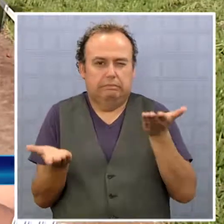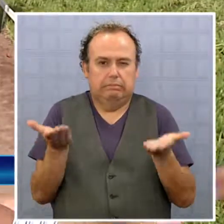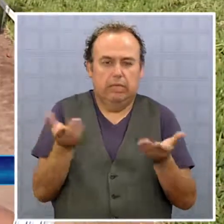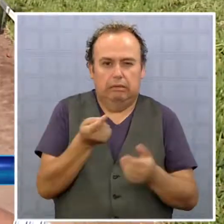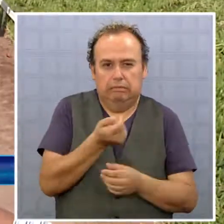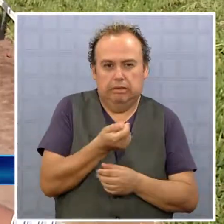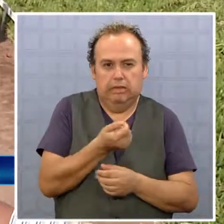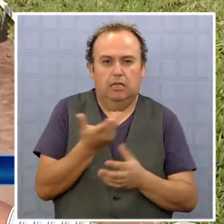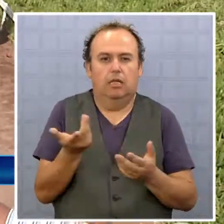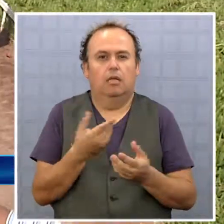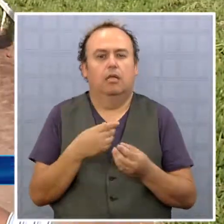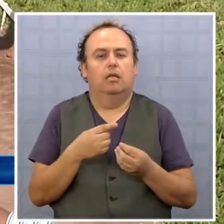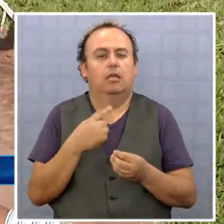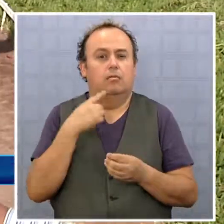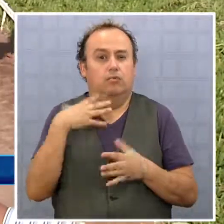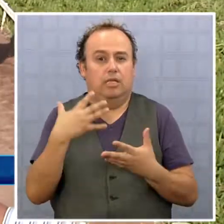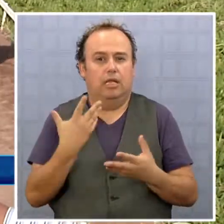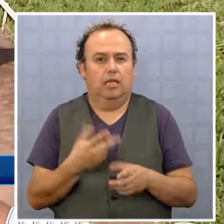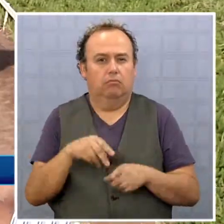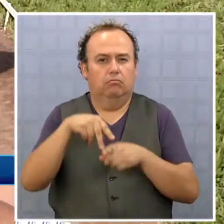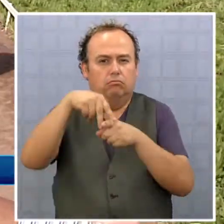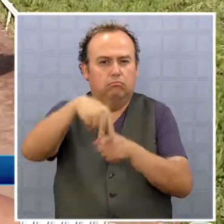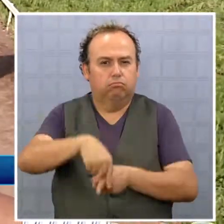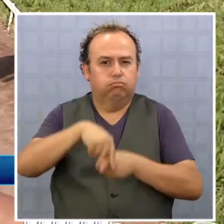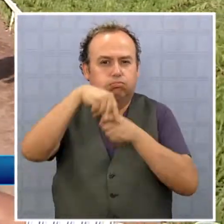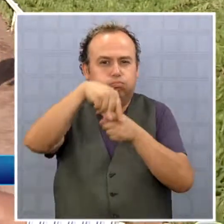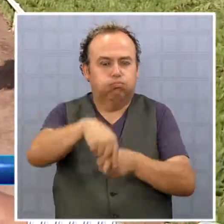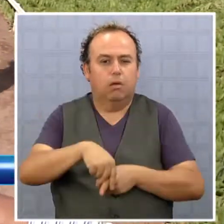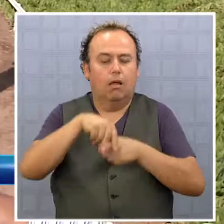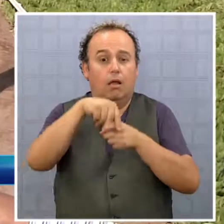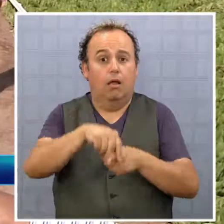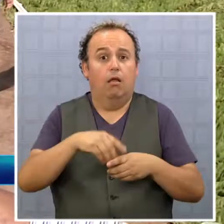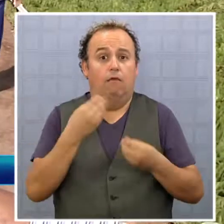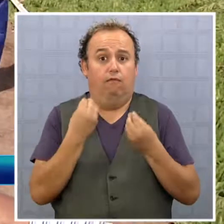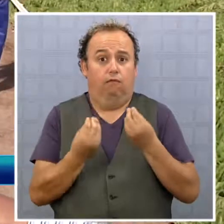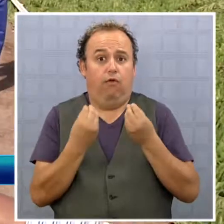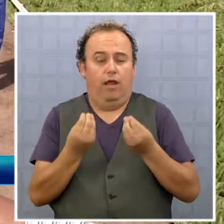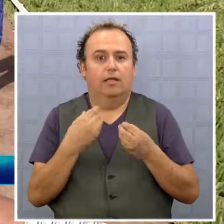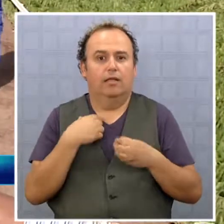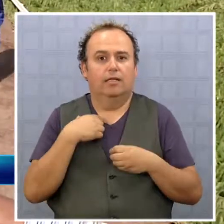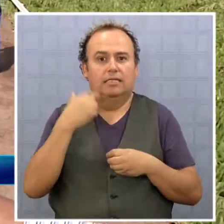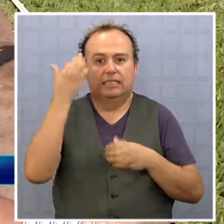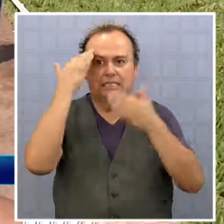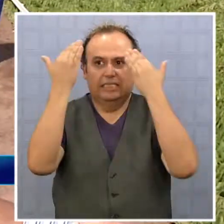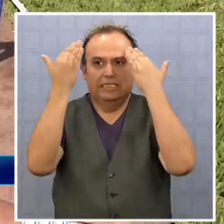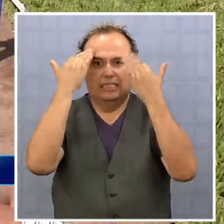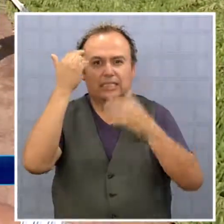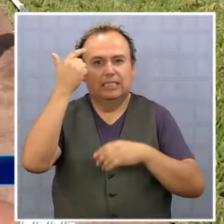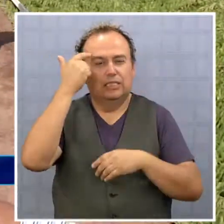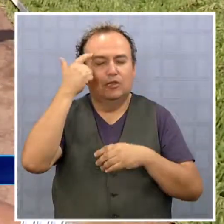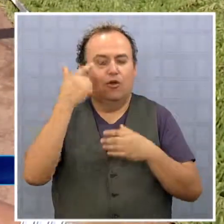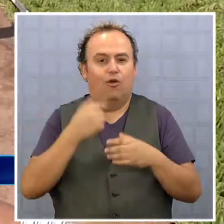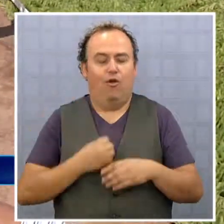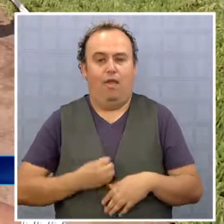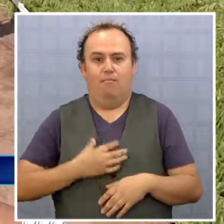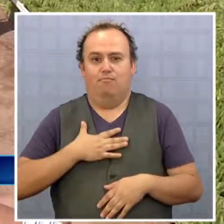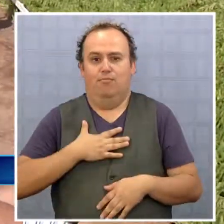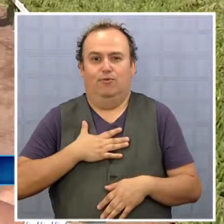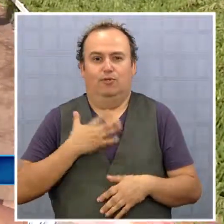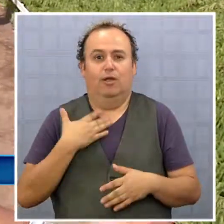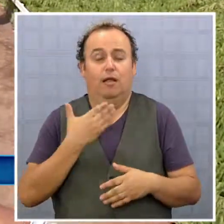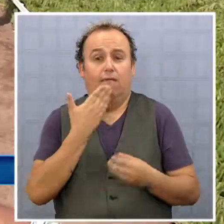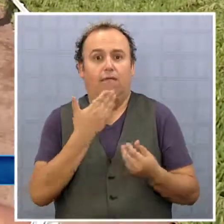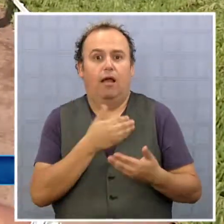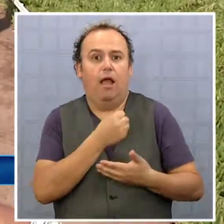efectos fisiológicos, neurológicos, psicológicos, emocionales, en la cual puede apoyar en todo lo que es el trabajo